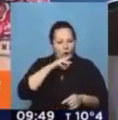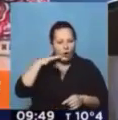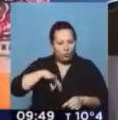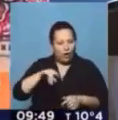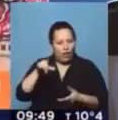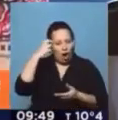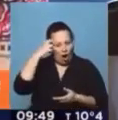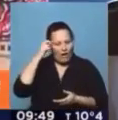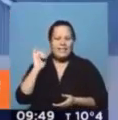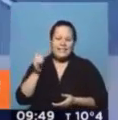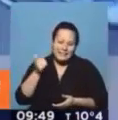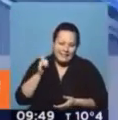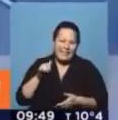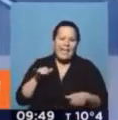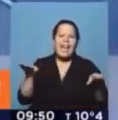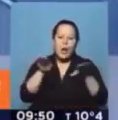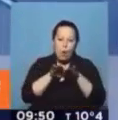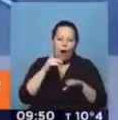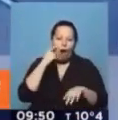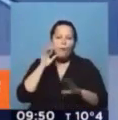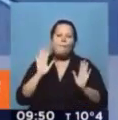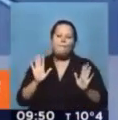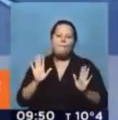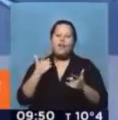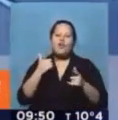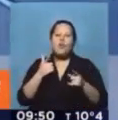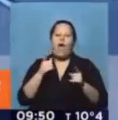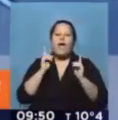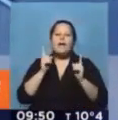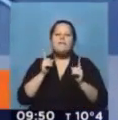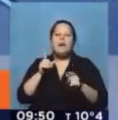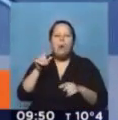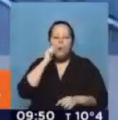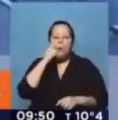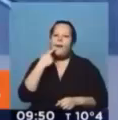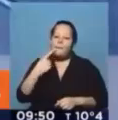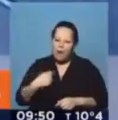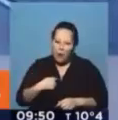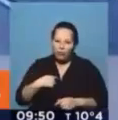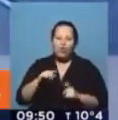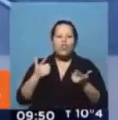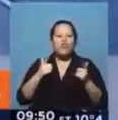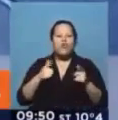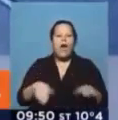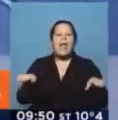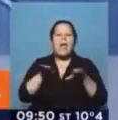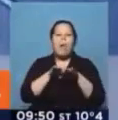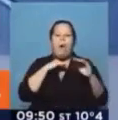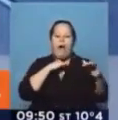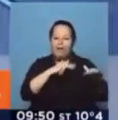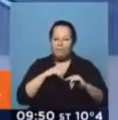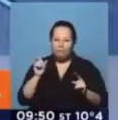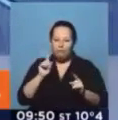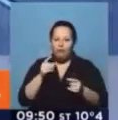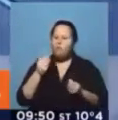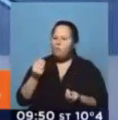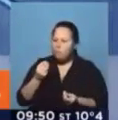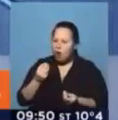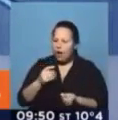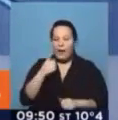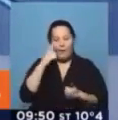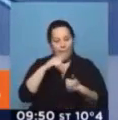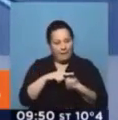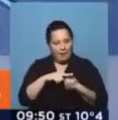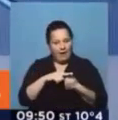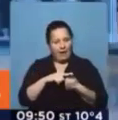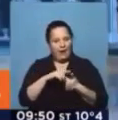Congreso? Sí, cobramos igual, pero digamos no tenemos las mismas, es una excelente pregunta, no tenemos las mismas oportunidades. ¿Por qué? Primero, no